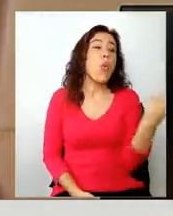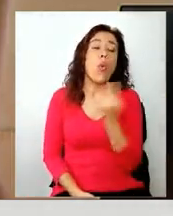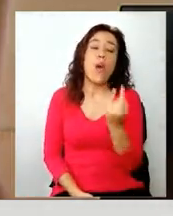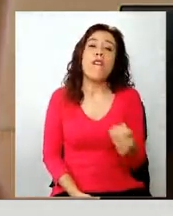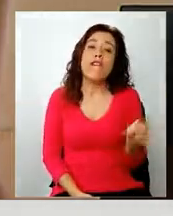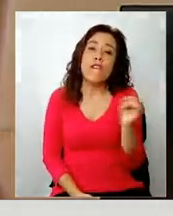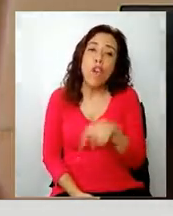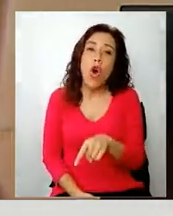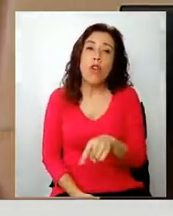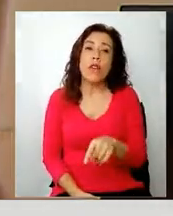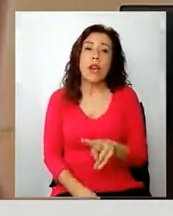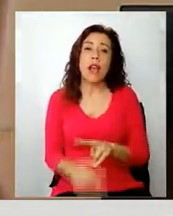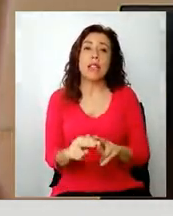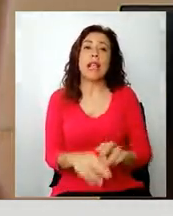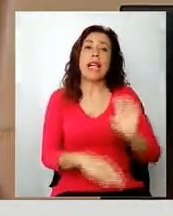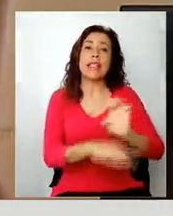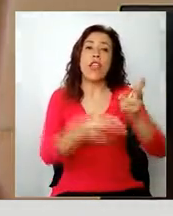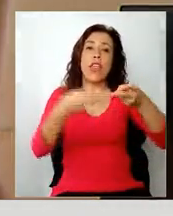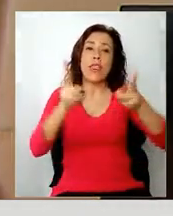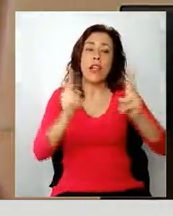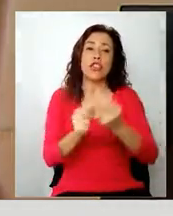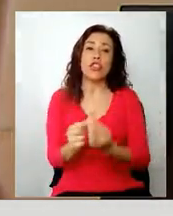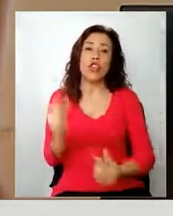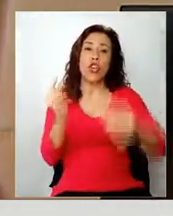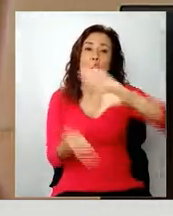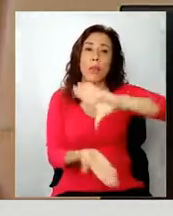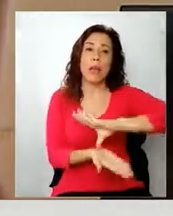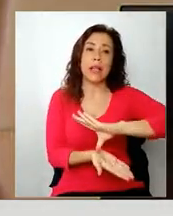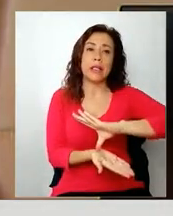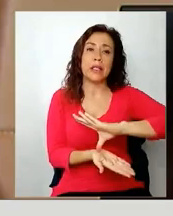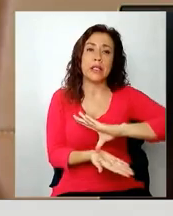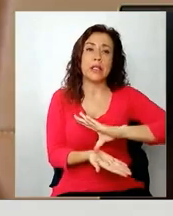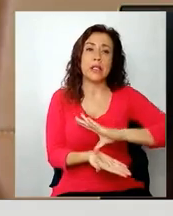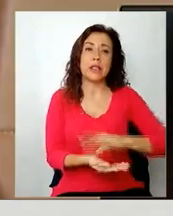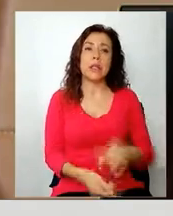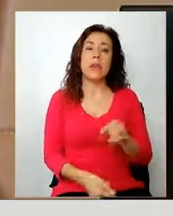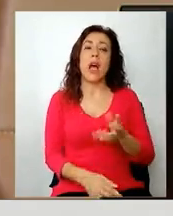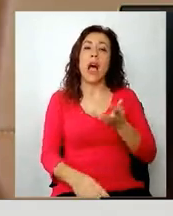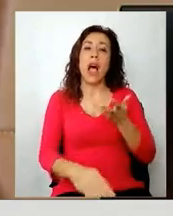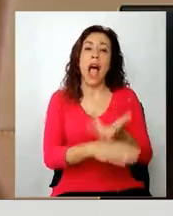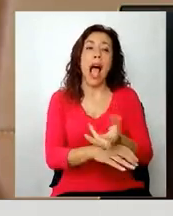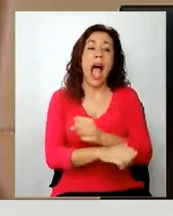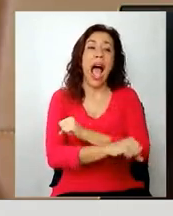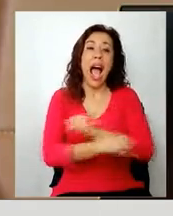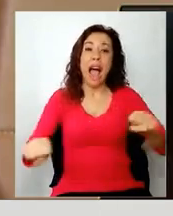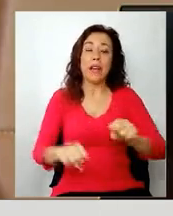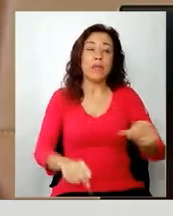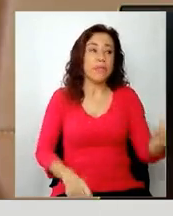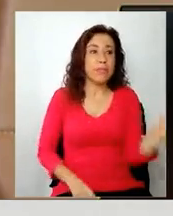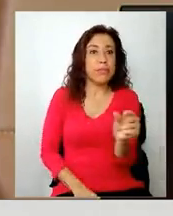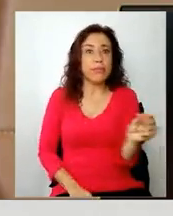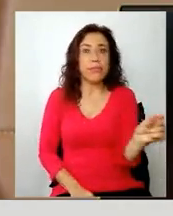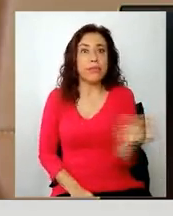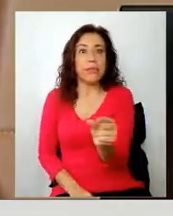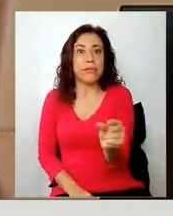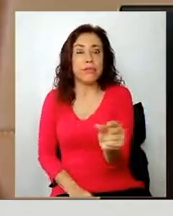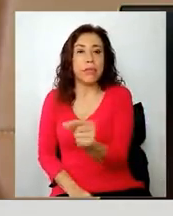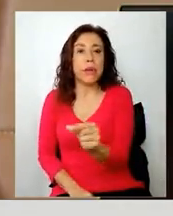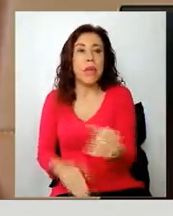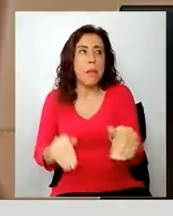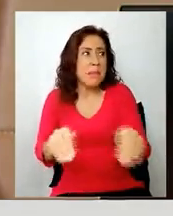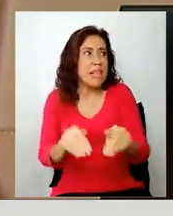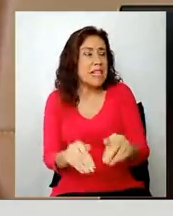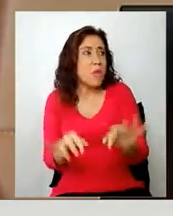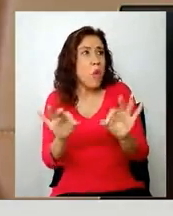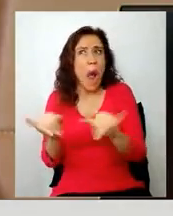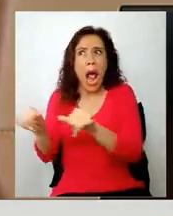el estado de derecho a nivel nacional ya que estos son atentados reiterados pero con las mismas características lo que va afectando